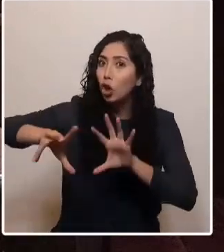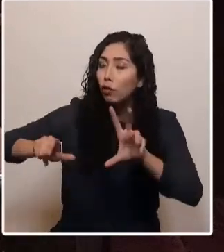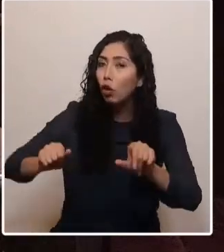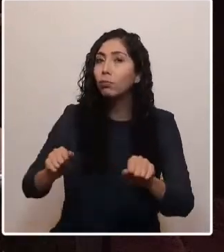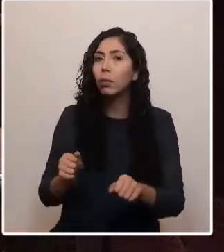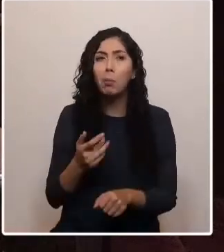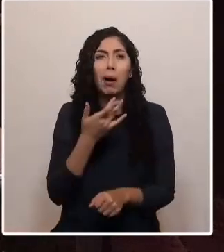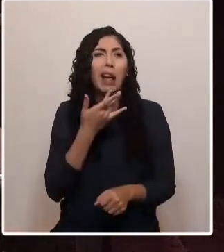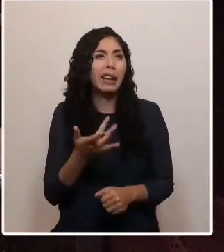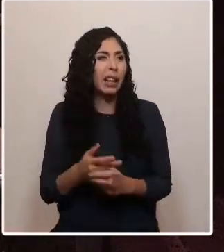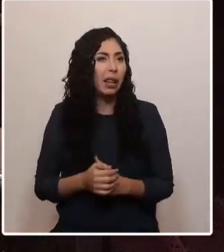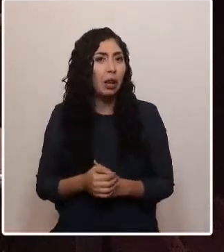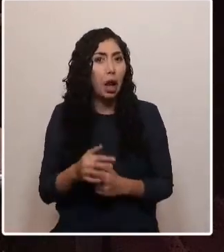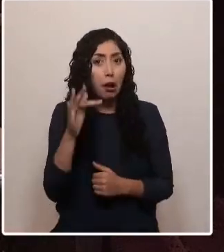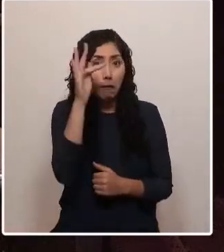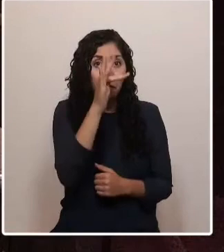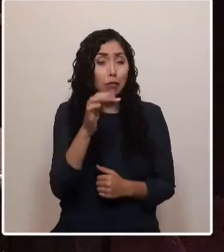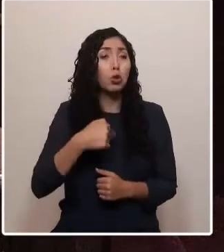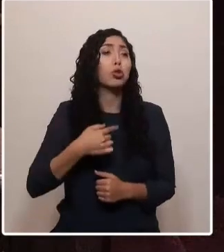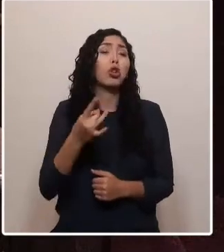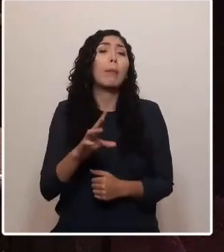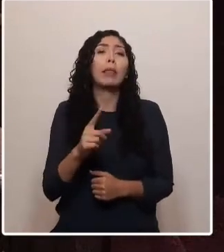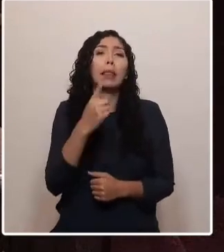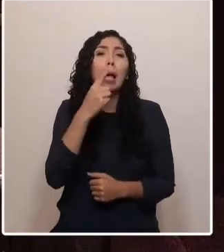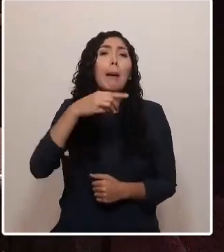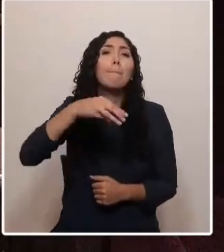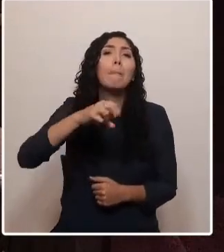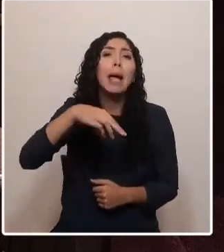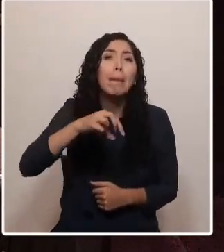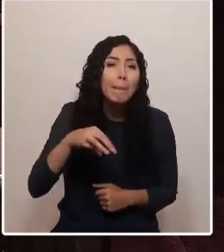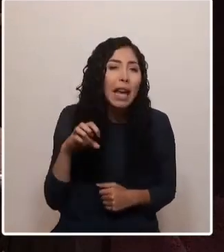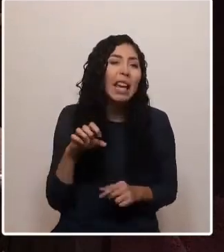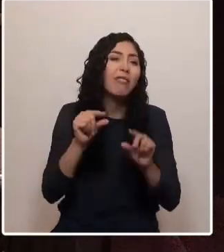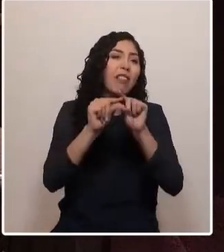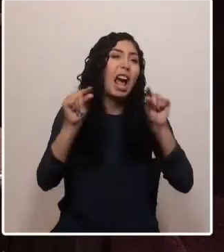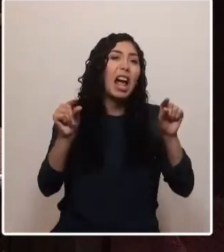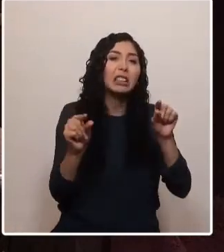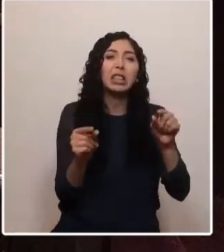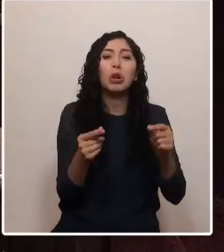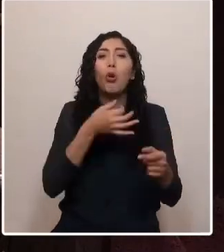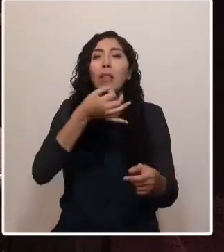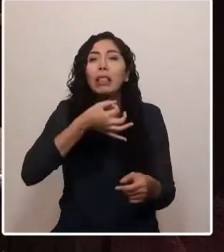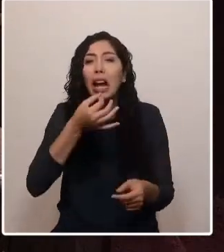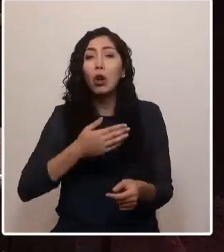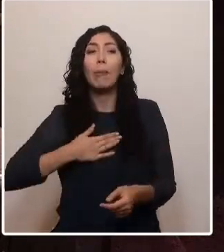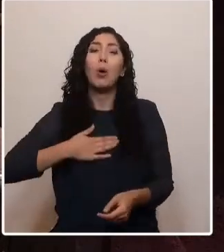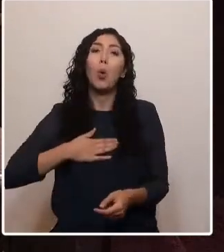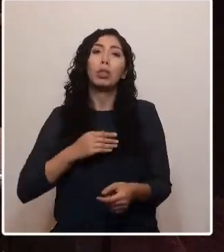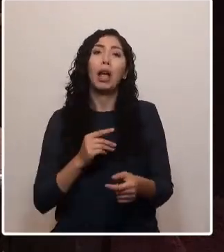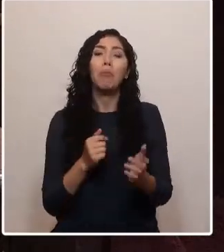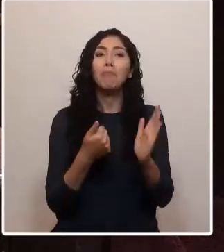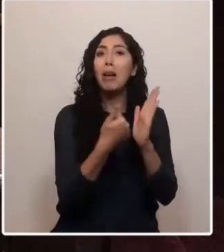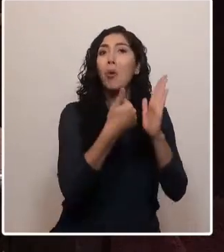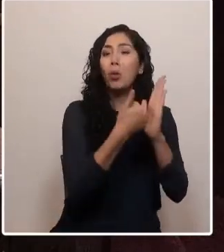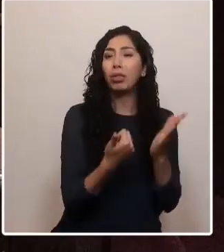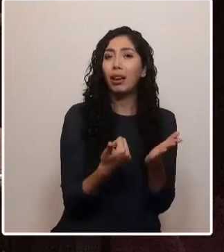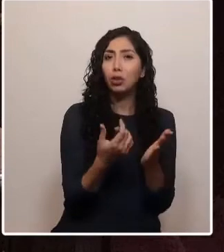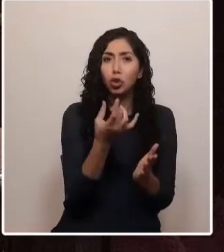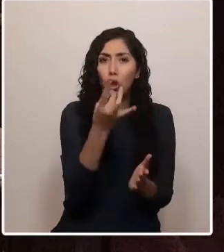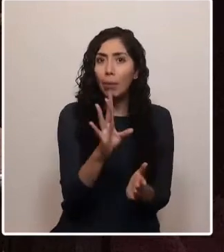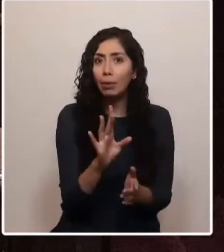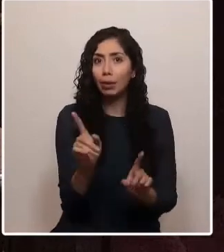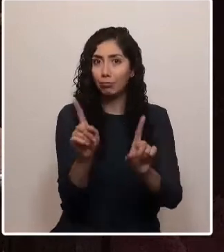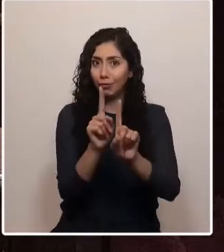ustedes? Si Facebook yo solo comparto memes, frases motivacionales y un par de comentarios y me gusta. Pues les cuento que para muchos es una mina de oro.